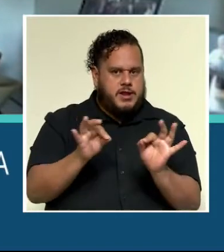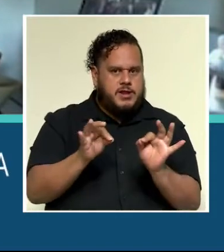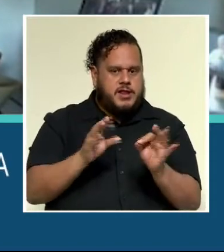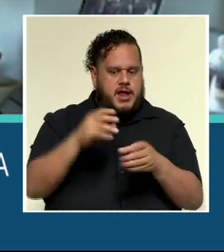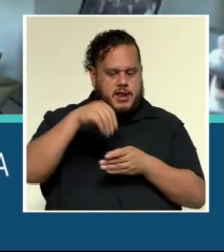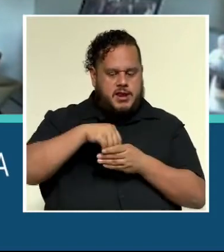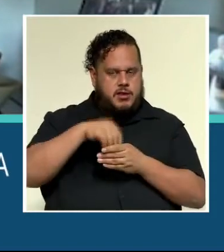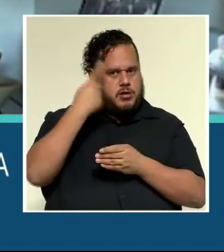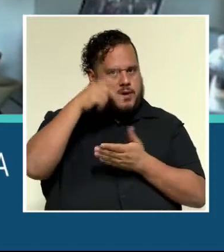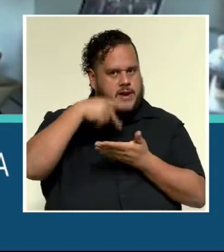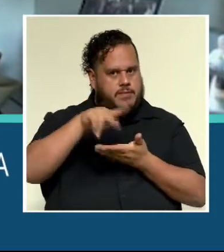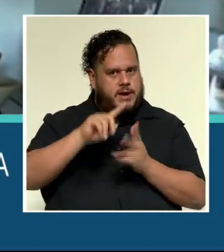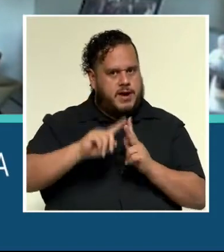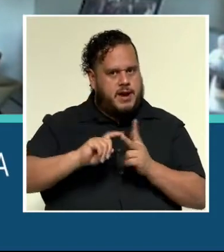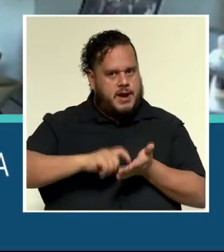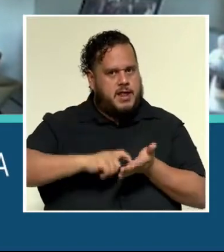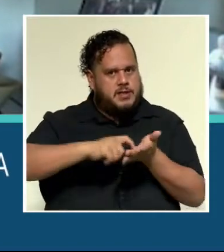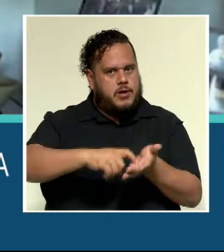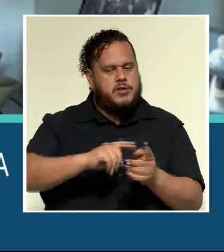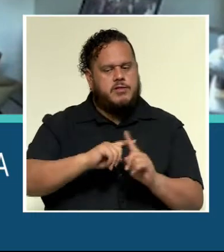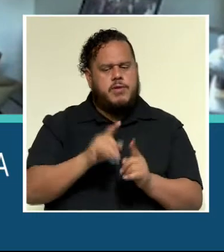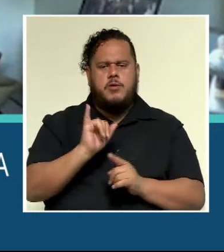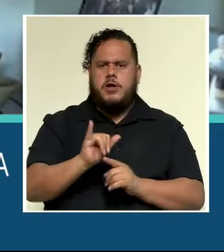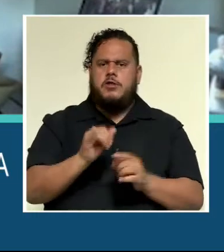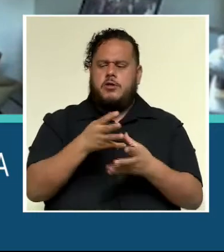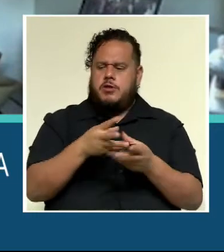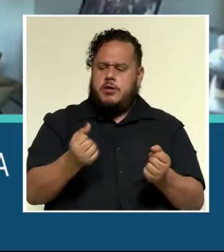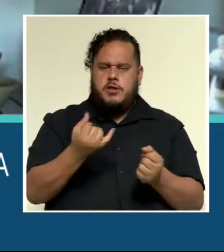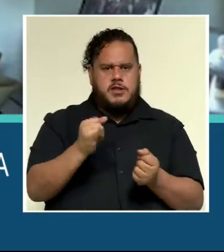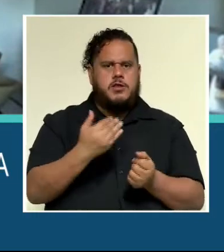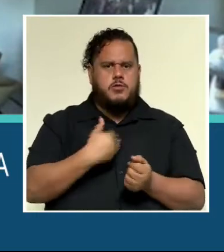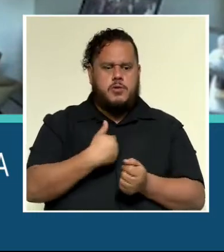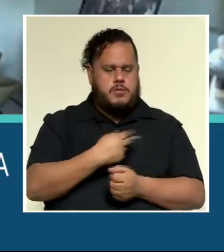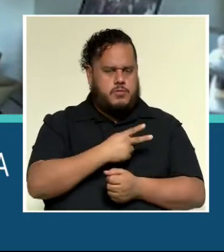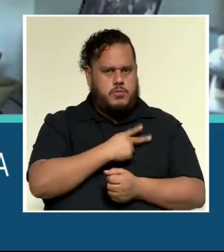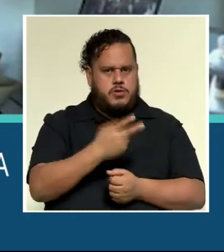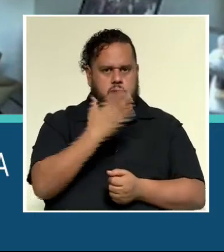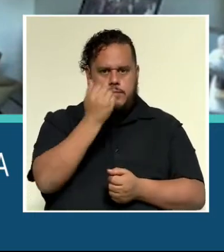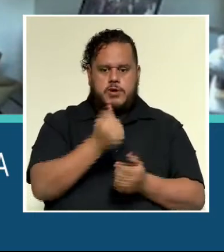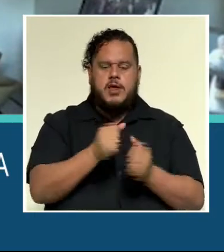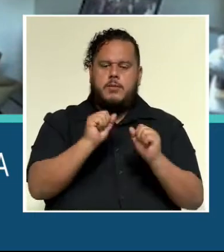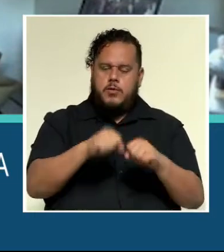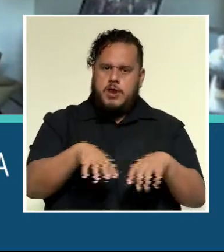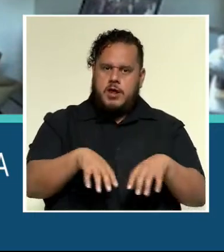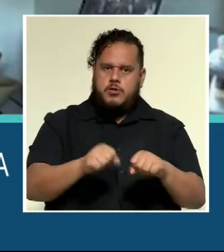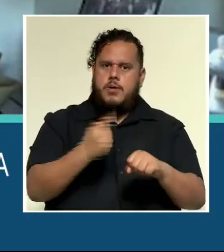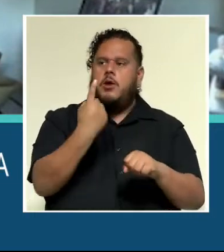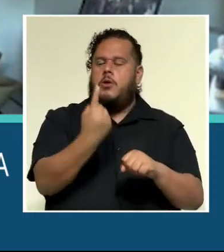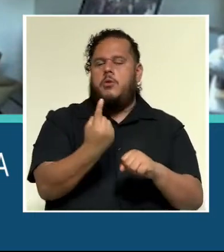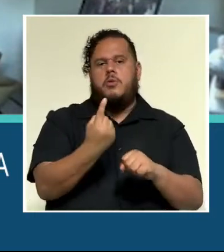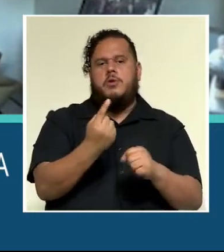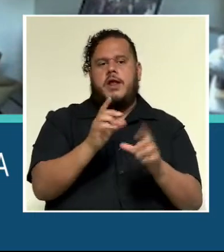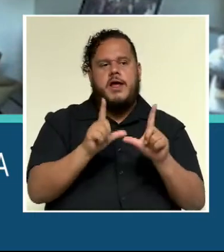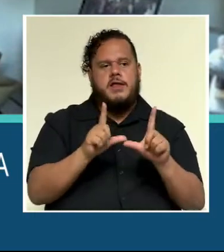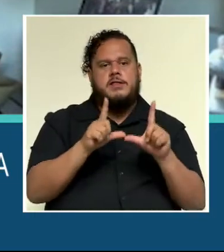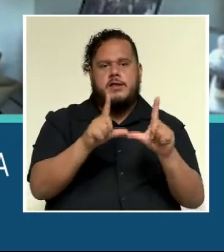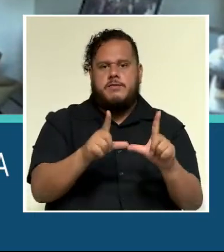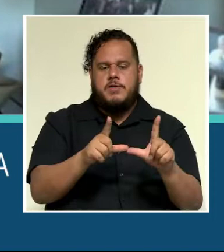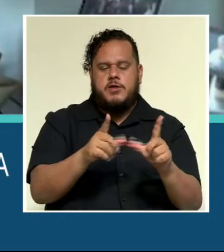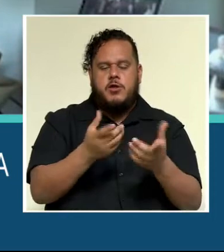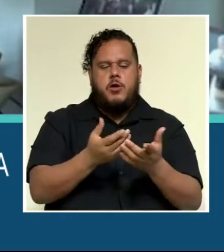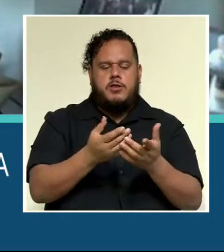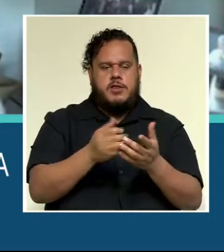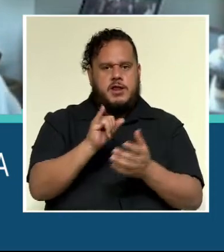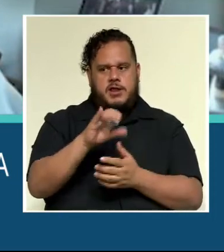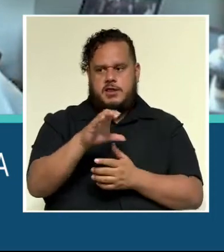deudas. Pero nosotros creemos que eso se resuelve si hubiese voluntad. ¿Por qué? Porque podrían tomar una certificación del ICT, que